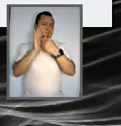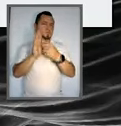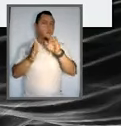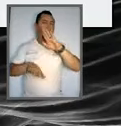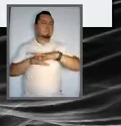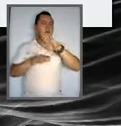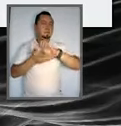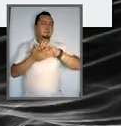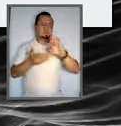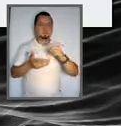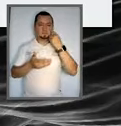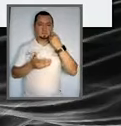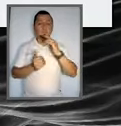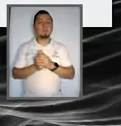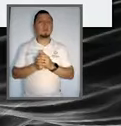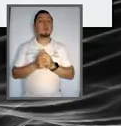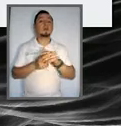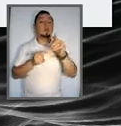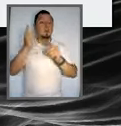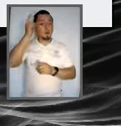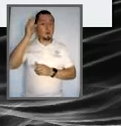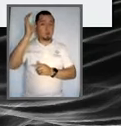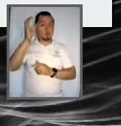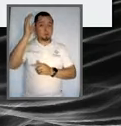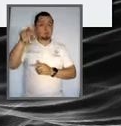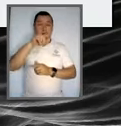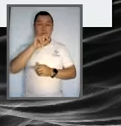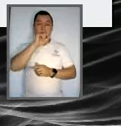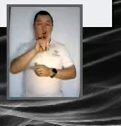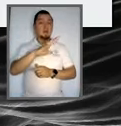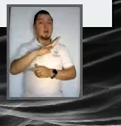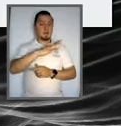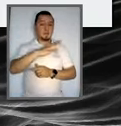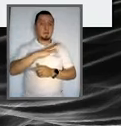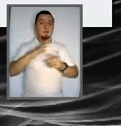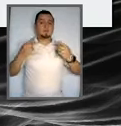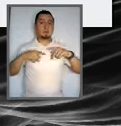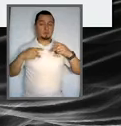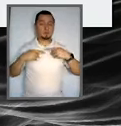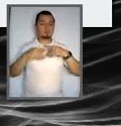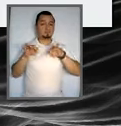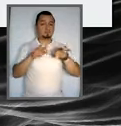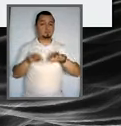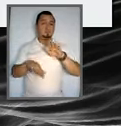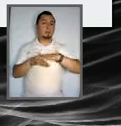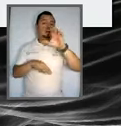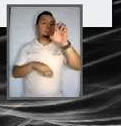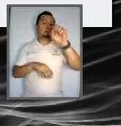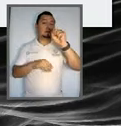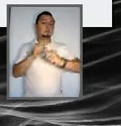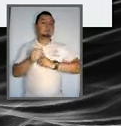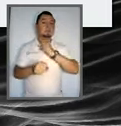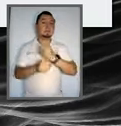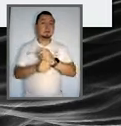más relevantes. Por ejemplo, tener conciencia de que en Jalisco todavía hay activos profesores de más de 60 años, y